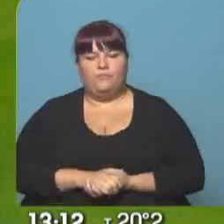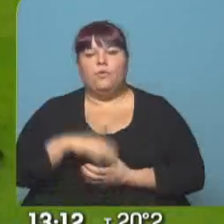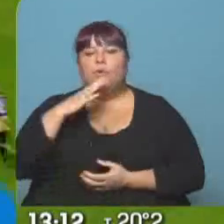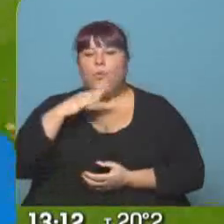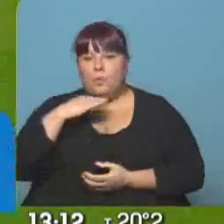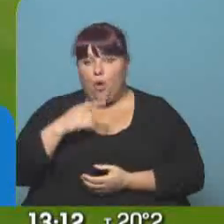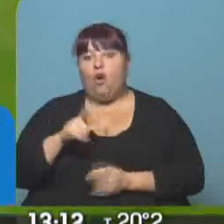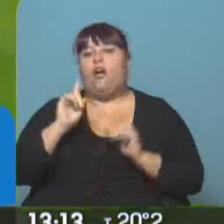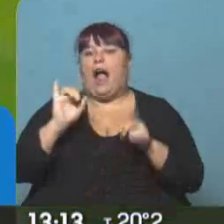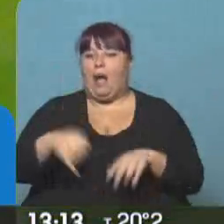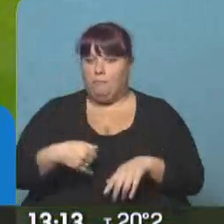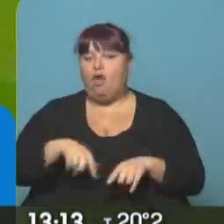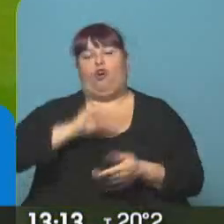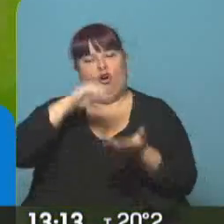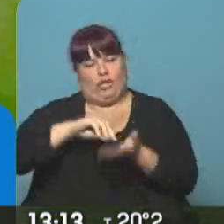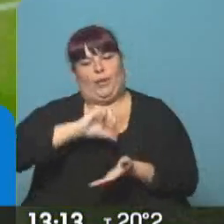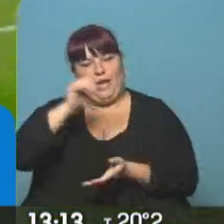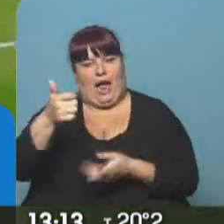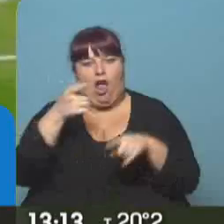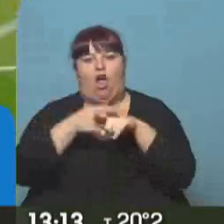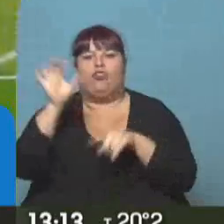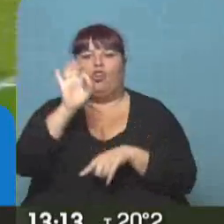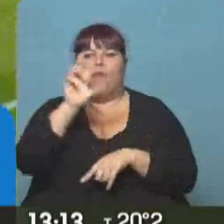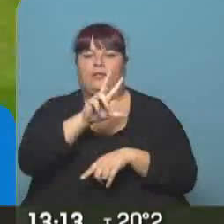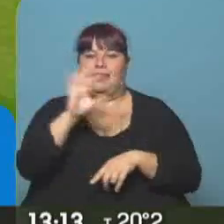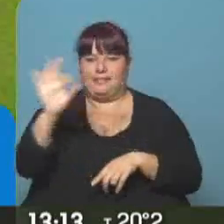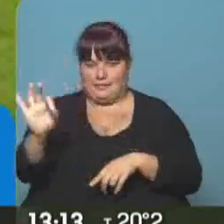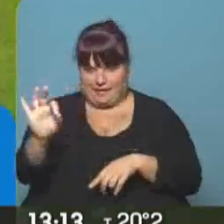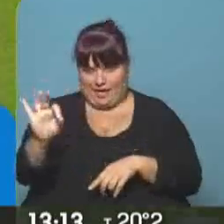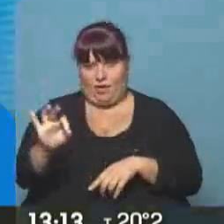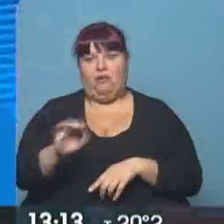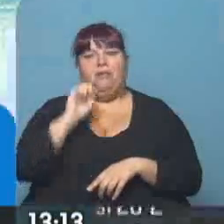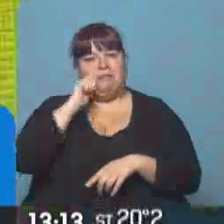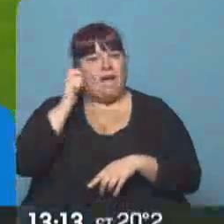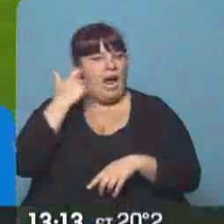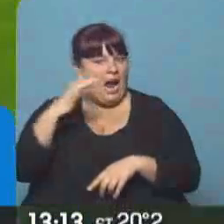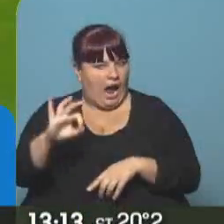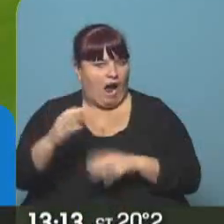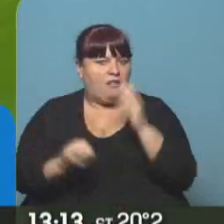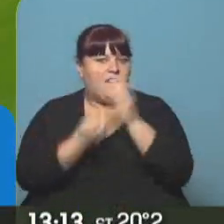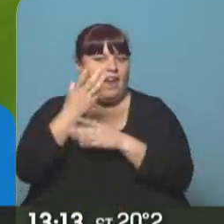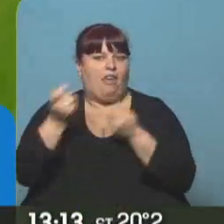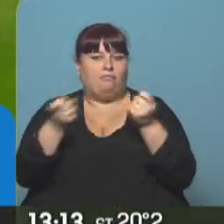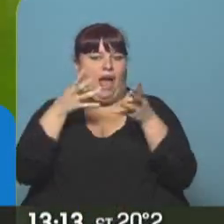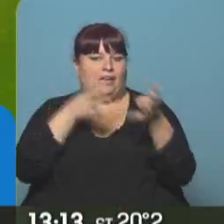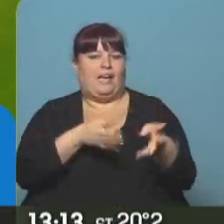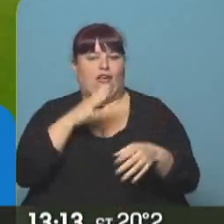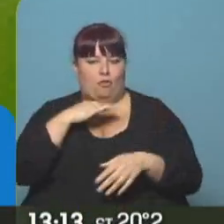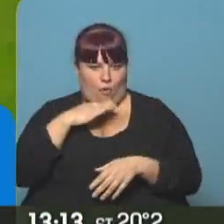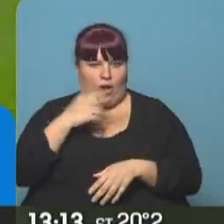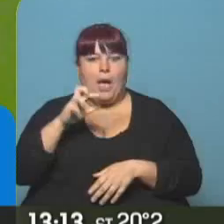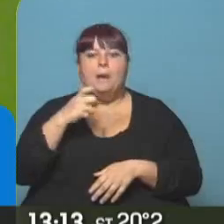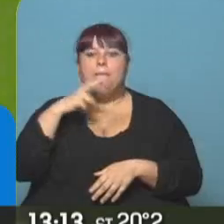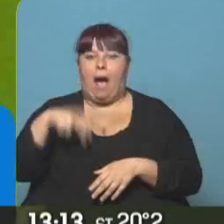Boca estrenó la corona con una goleada ante Olimpo por 3-0. Gran tarea de Gago, mentor del inicio del ataque Genés.